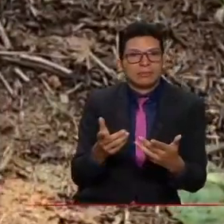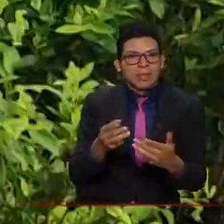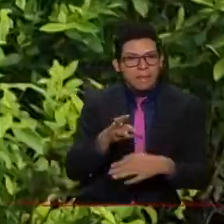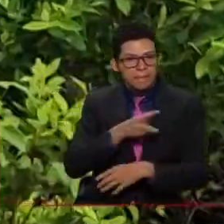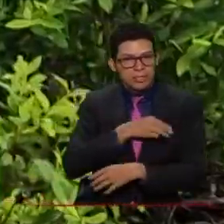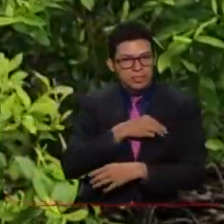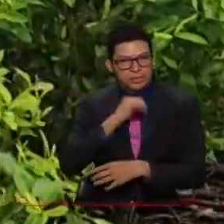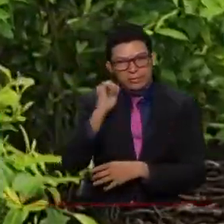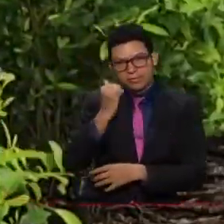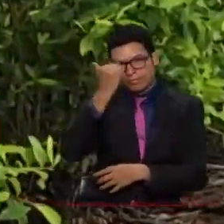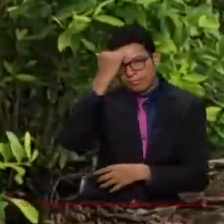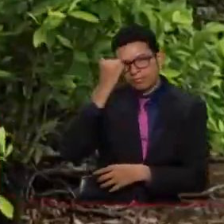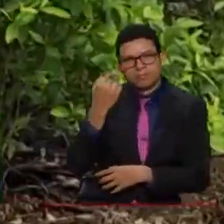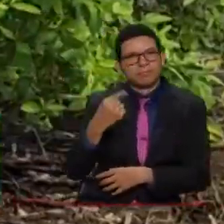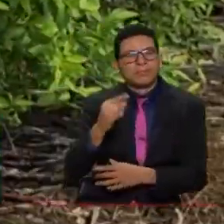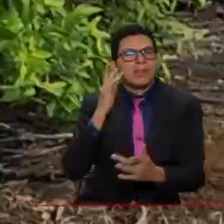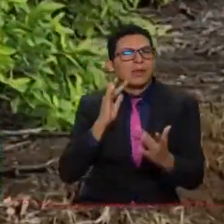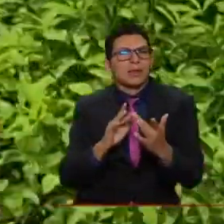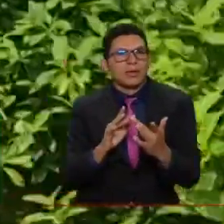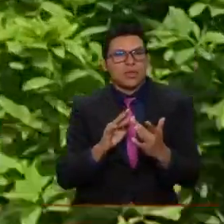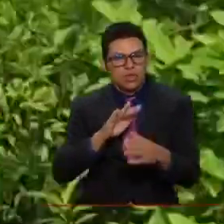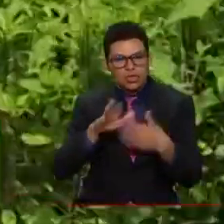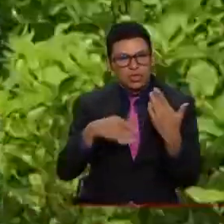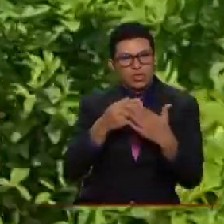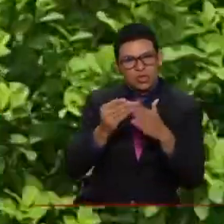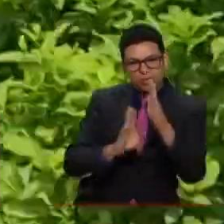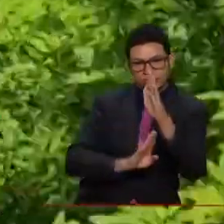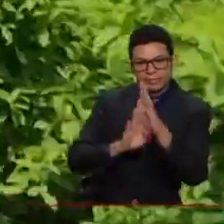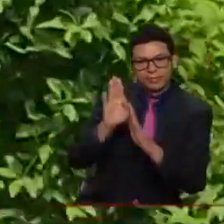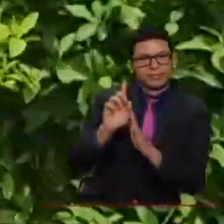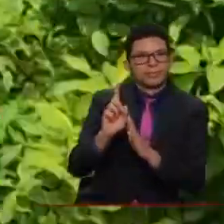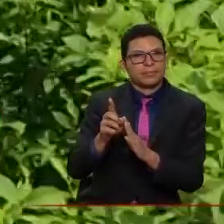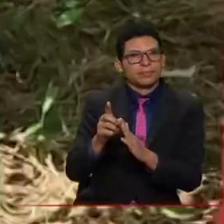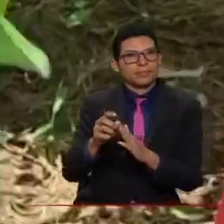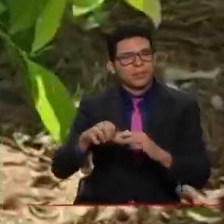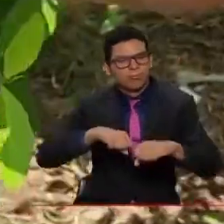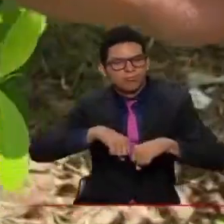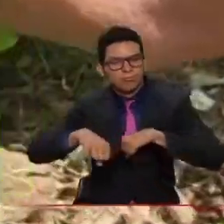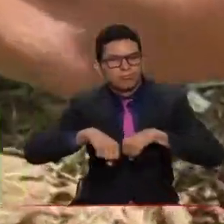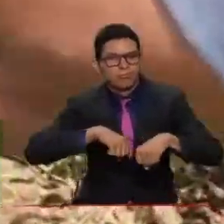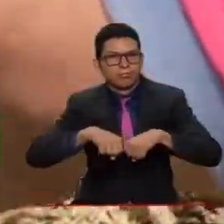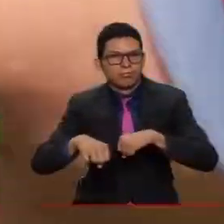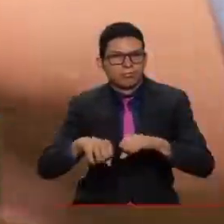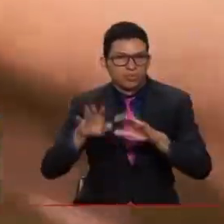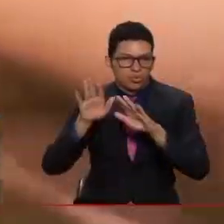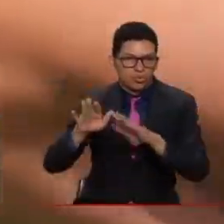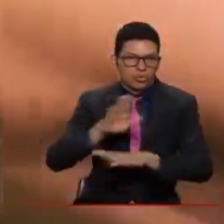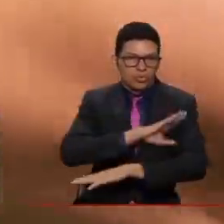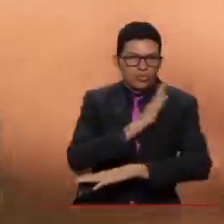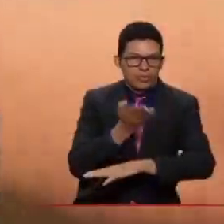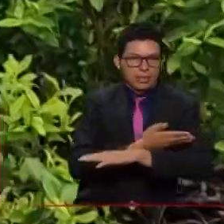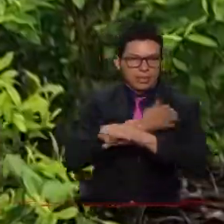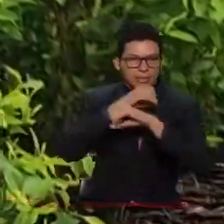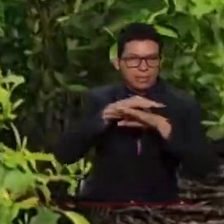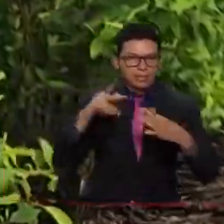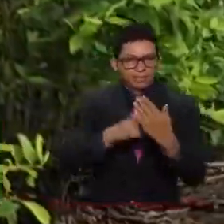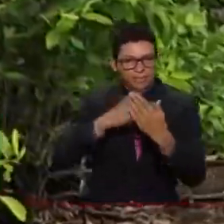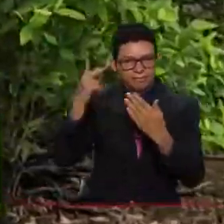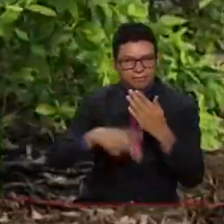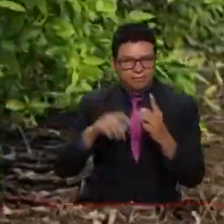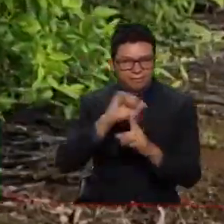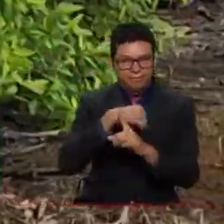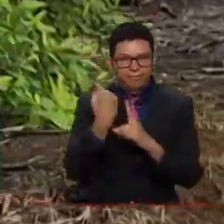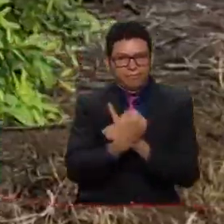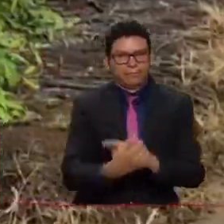misión principal tiene que ver también con todos los avances que se logren adelantar por parte de la fuerza pública y los proyectos